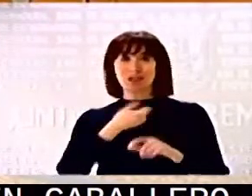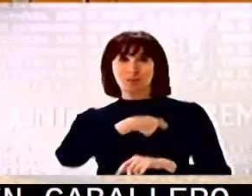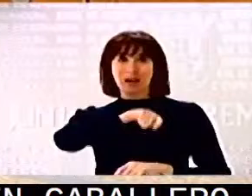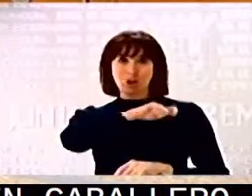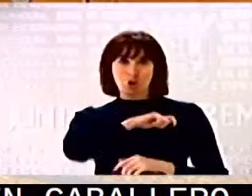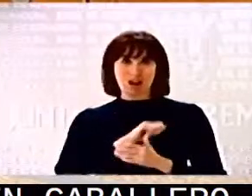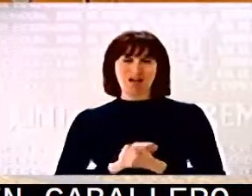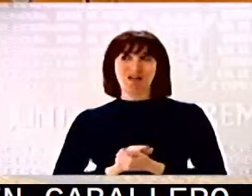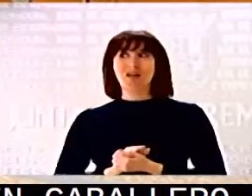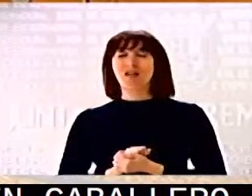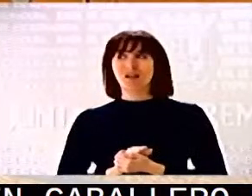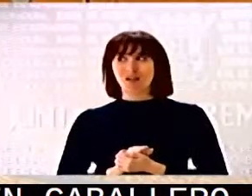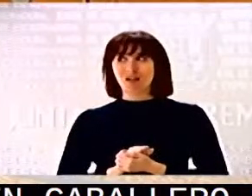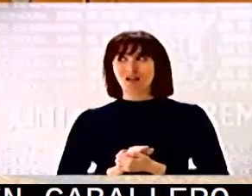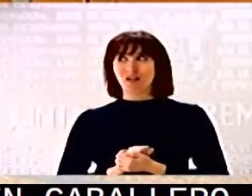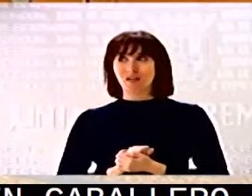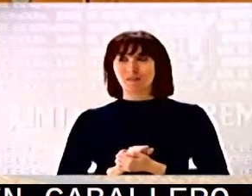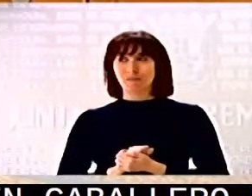Adelante.